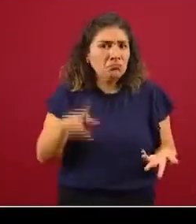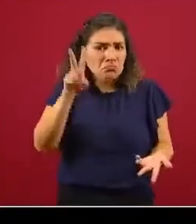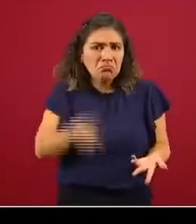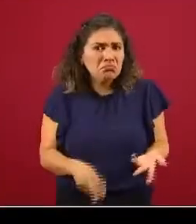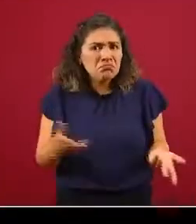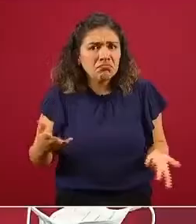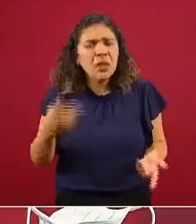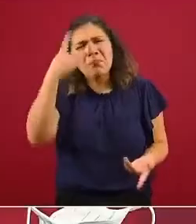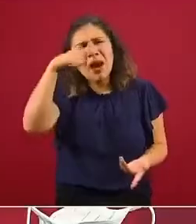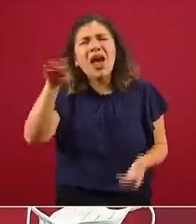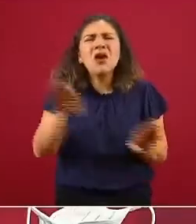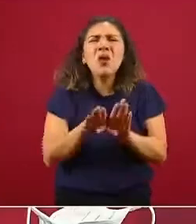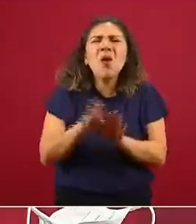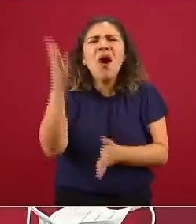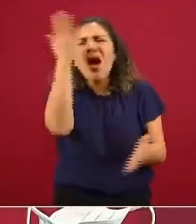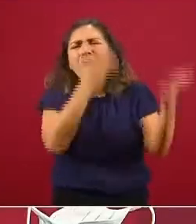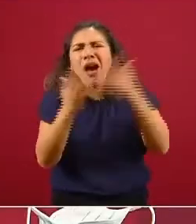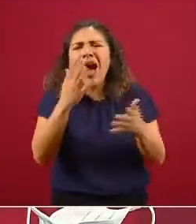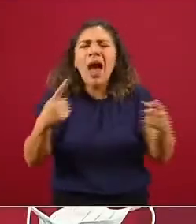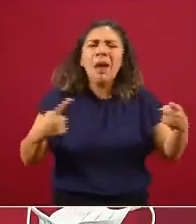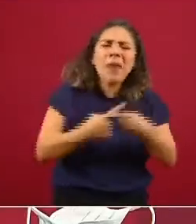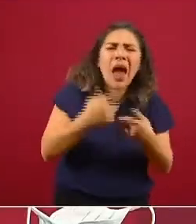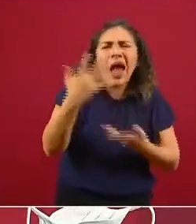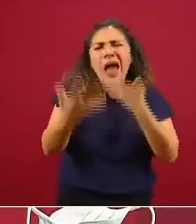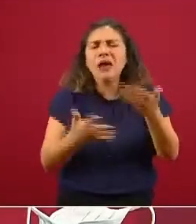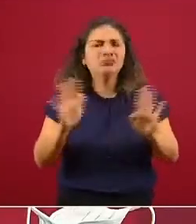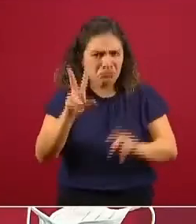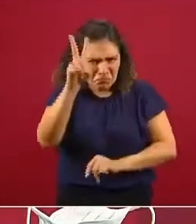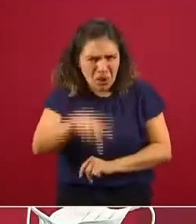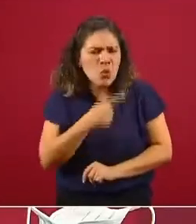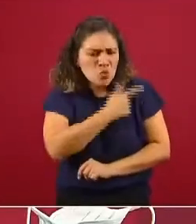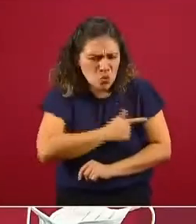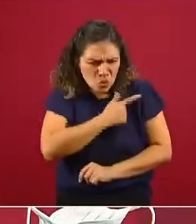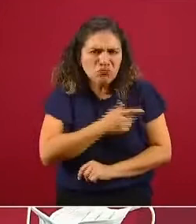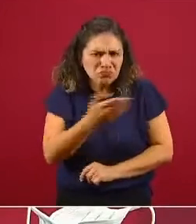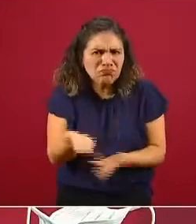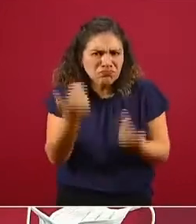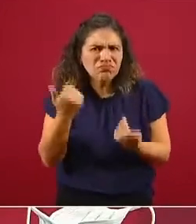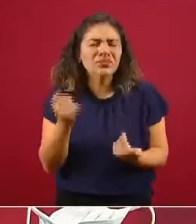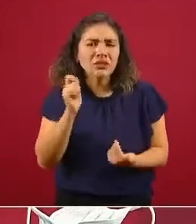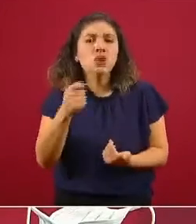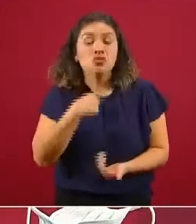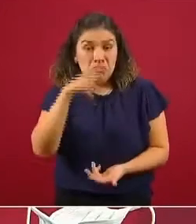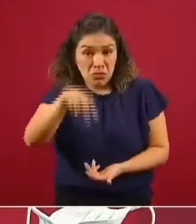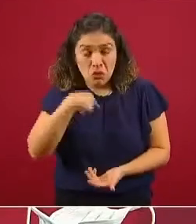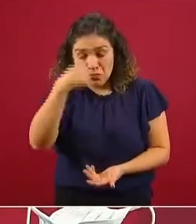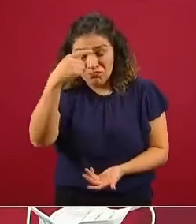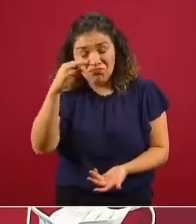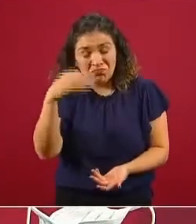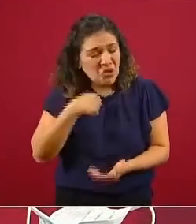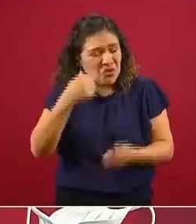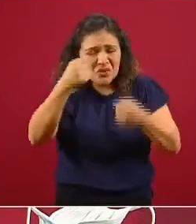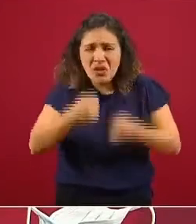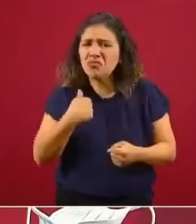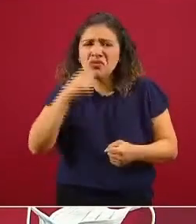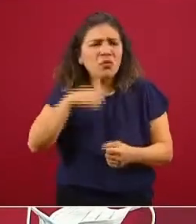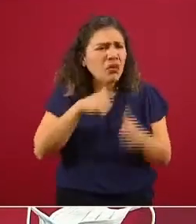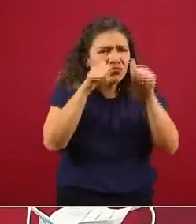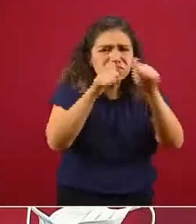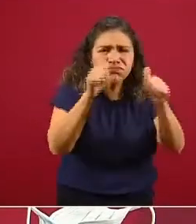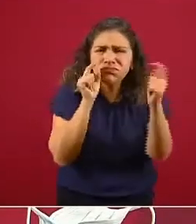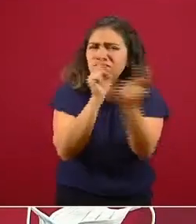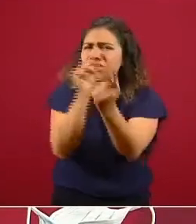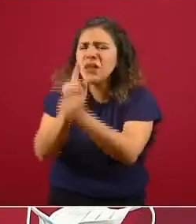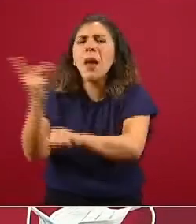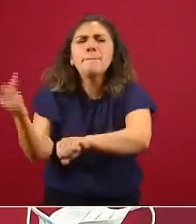para evitarnos dimes y diretes, valdría la pena con mucho gusto checarlo. Nosotros, créanme que estamos bien cercanos de